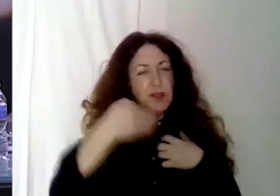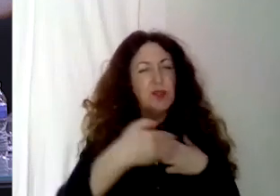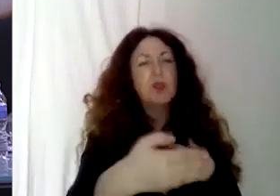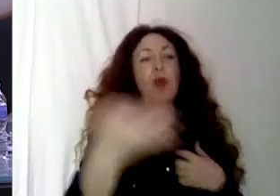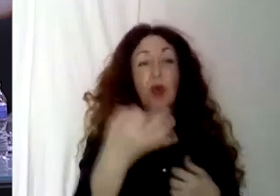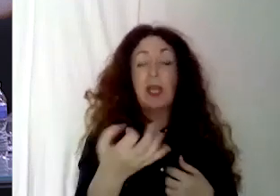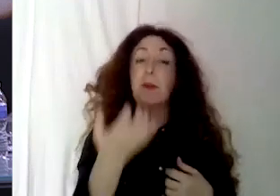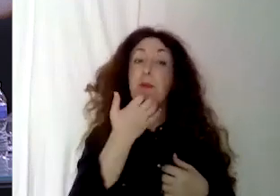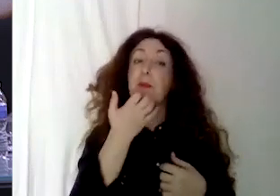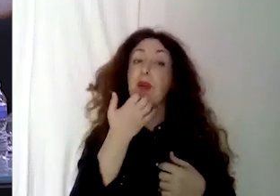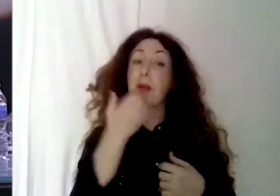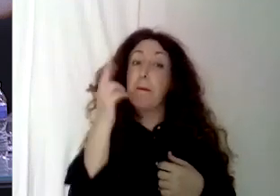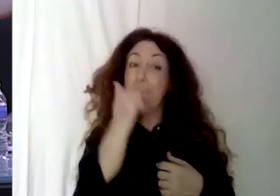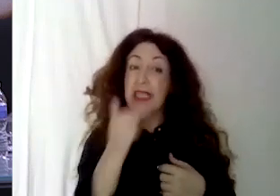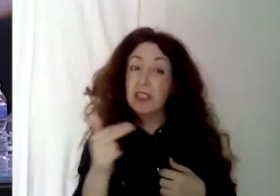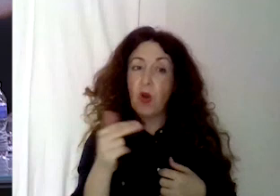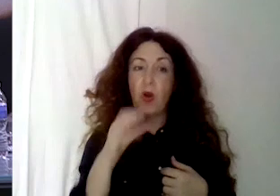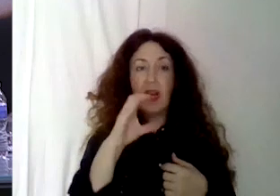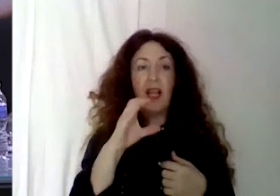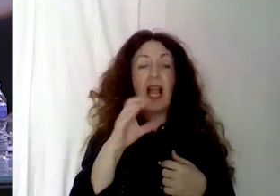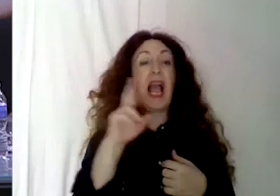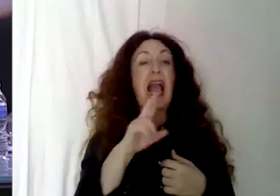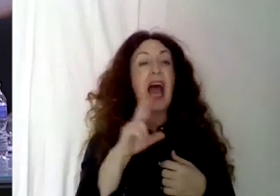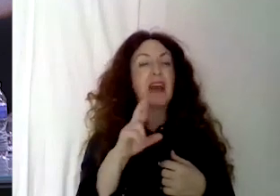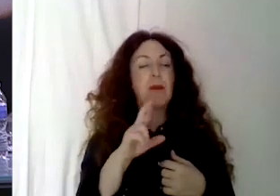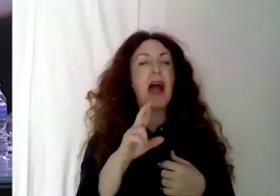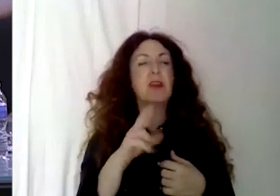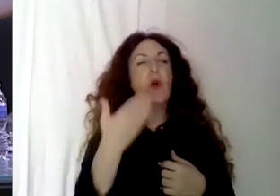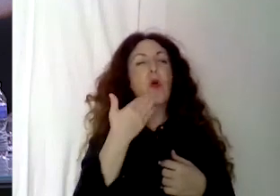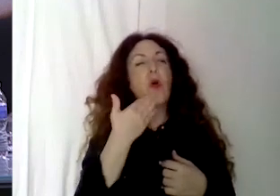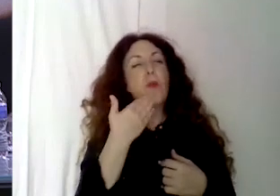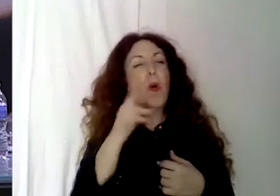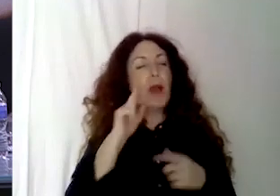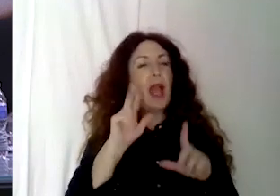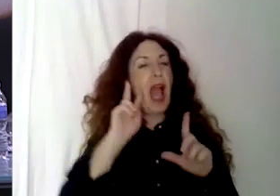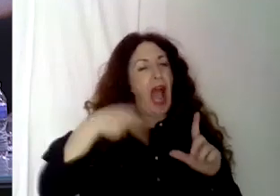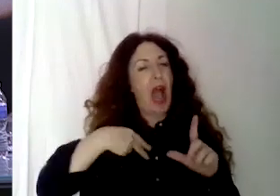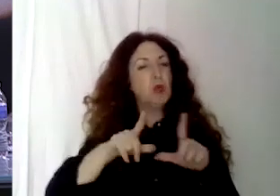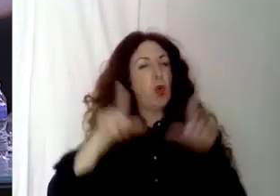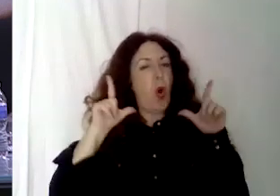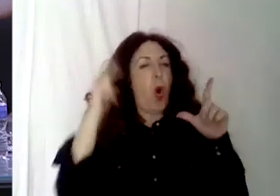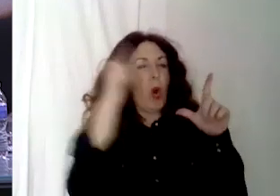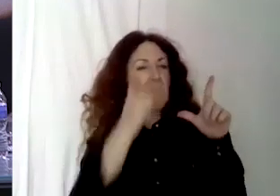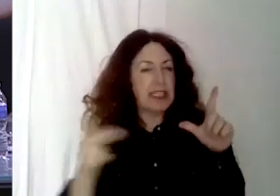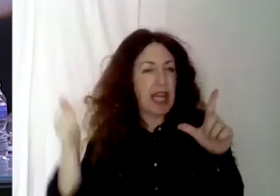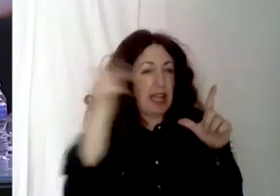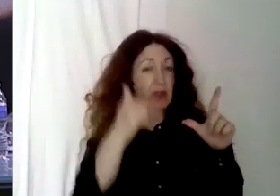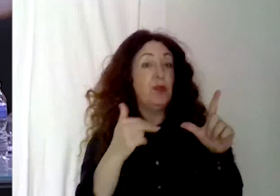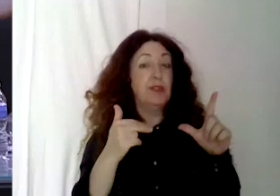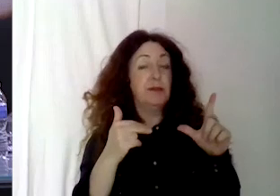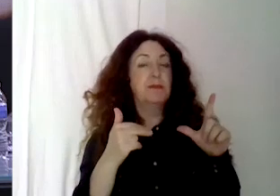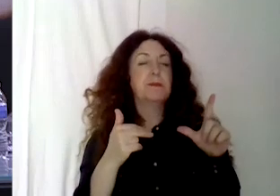Caravaggio se provoca a sí mismo. Solo basta verle el autorretrato que él mismo se hace, por eso es autorretrato,